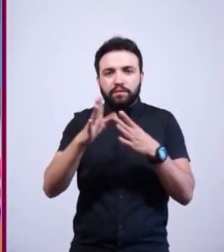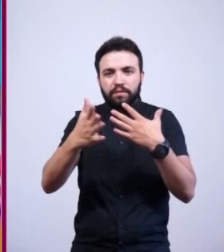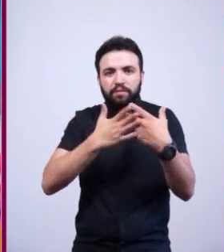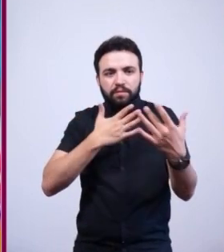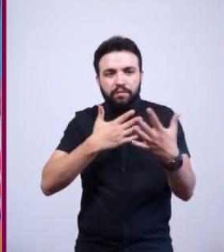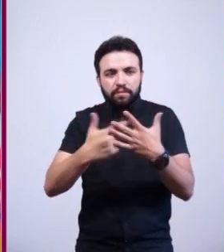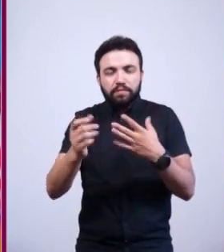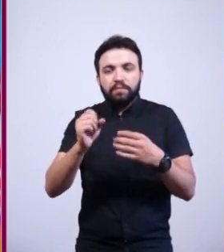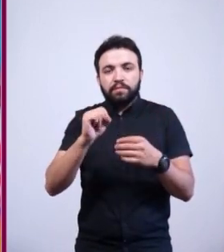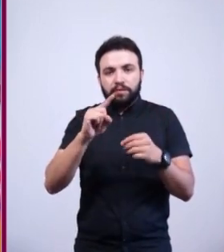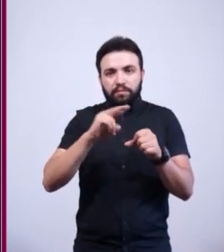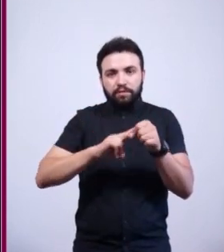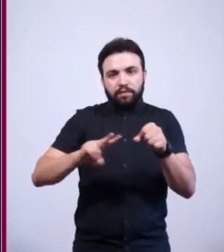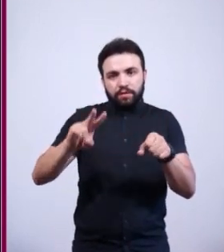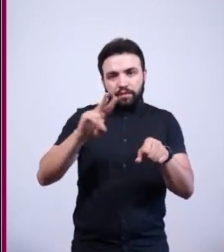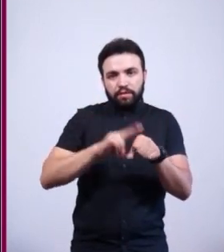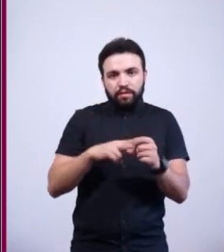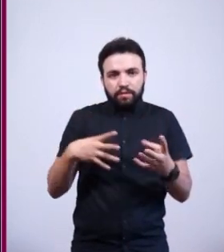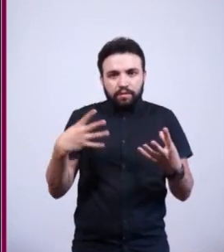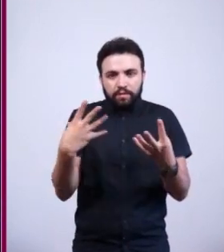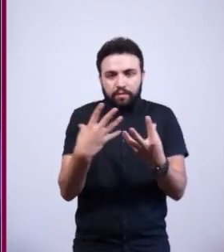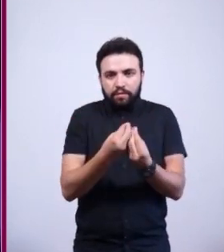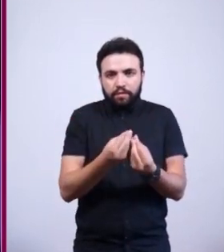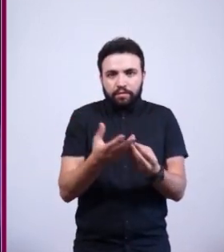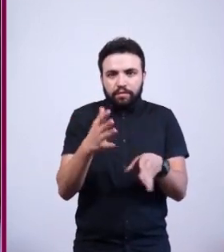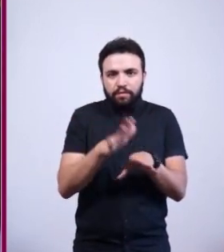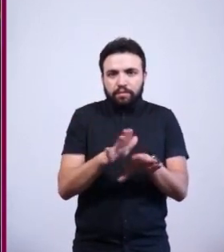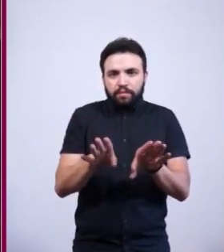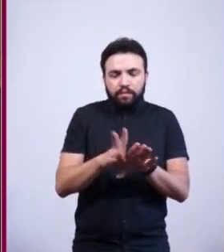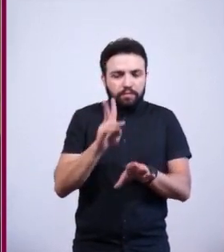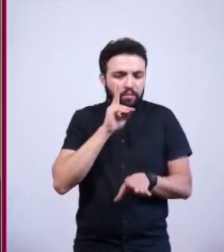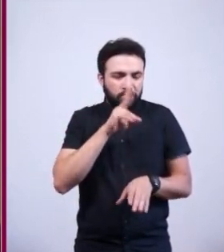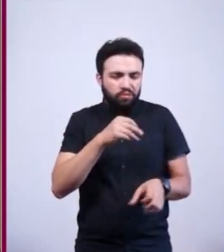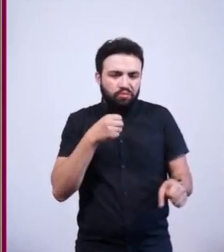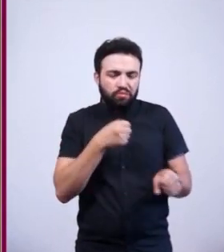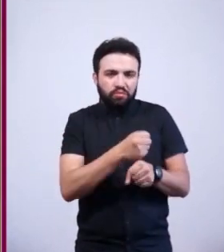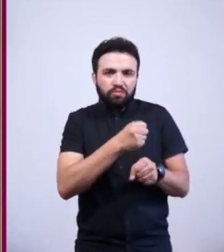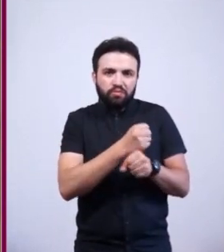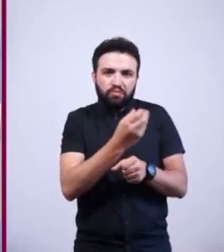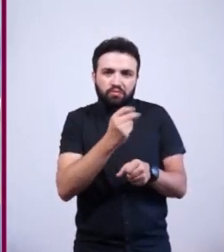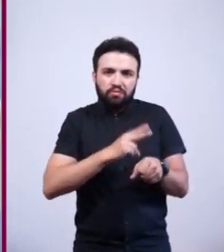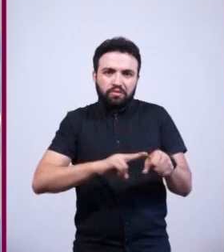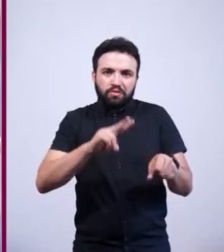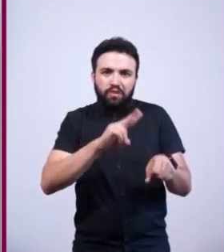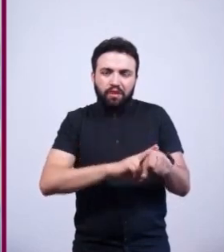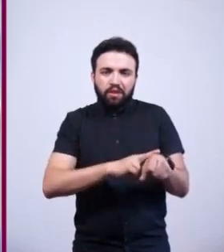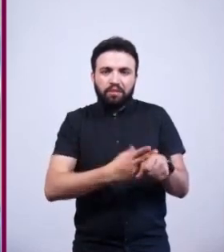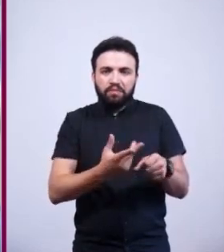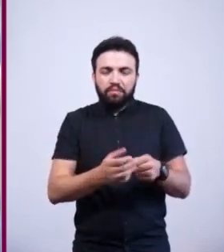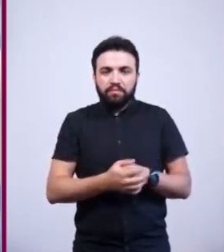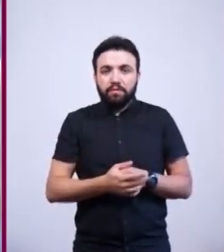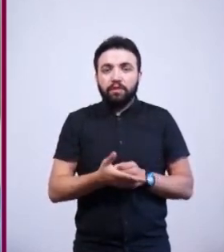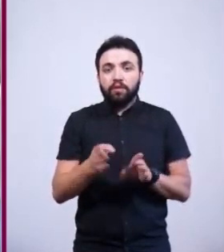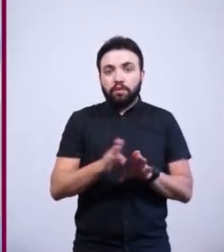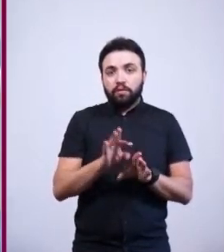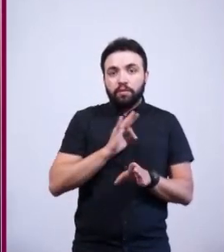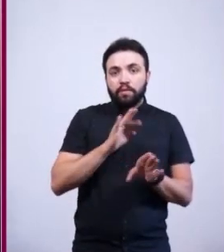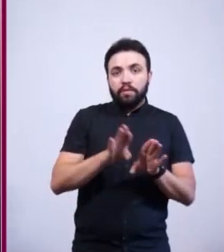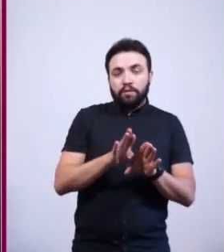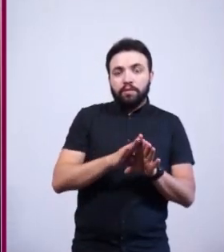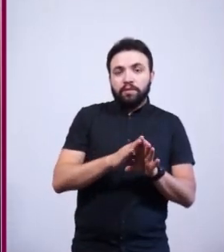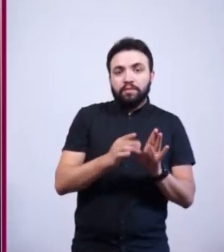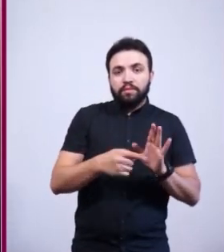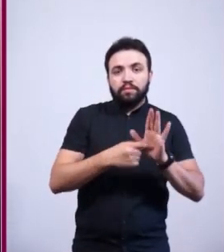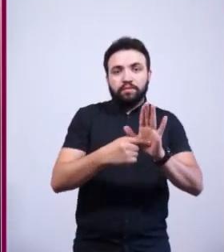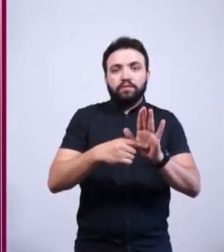humanos con la naturaleza. Entonces, una de las cosas principales de eso es tratar de encontrar maneras de lograr personalidad